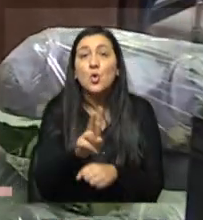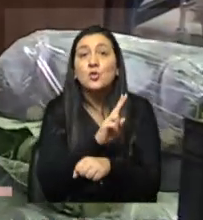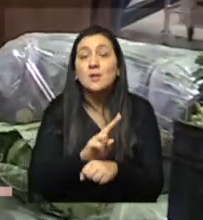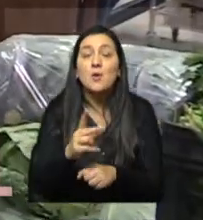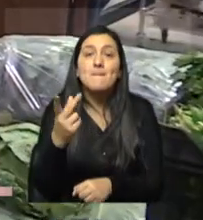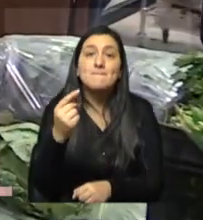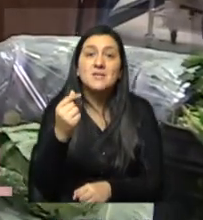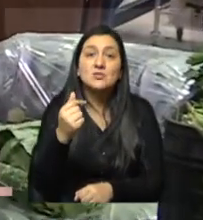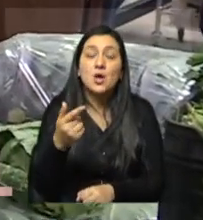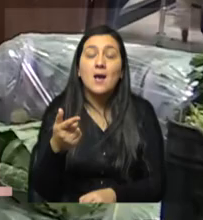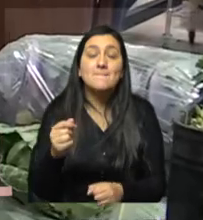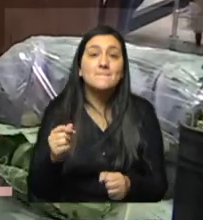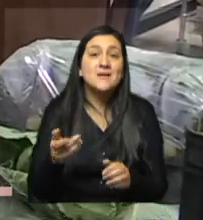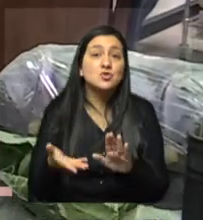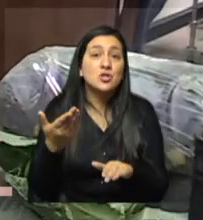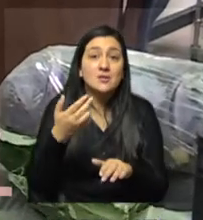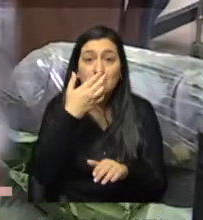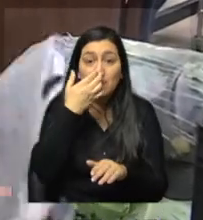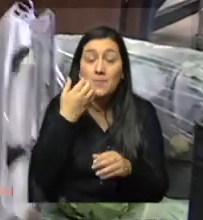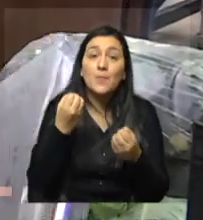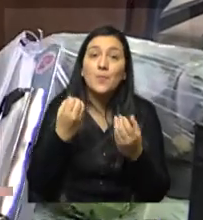mayoristas, por eso también que